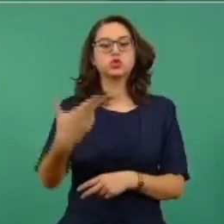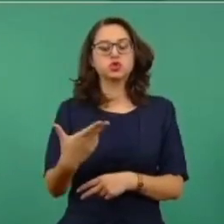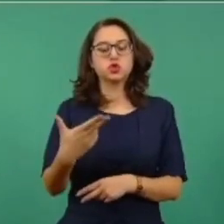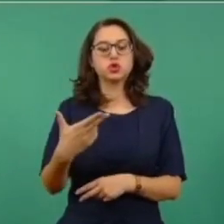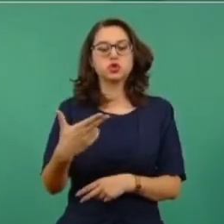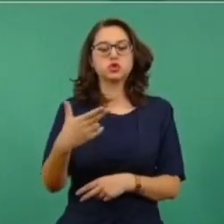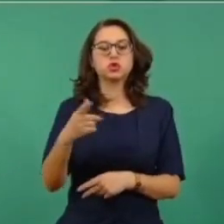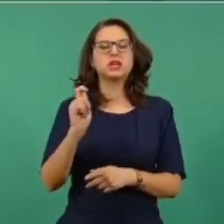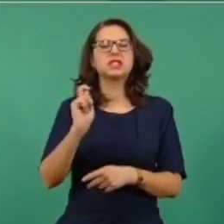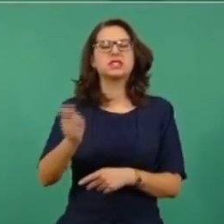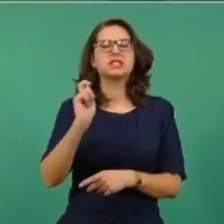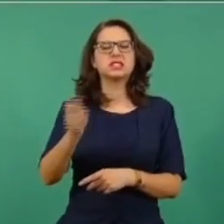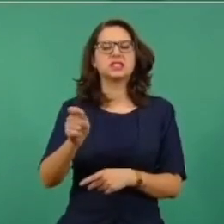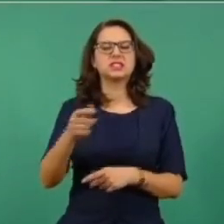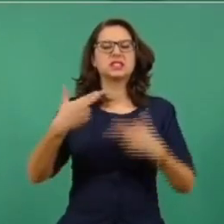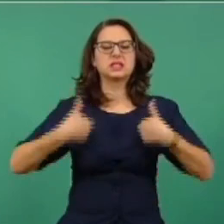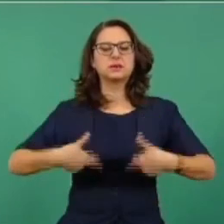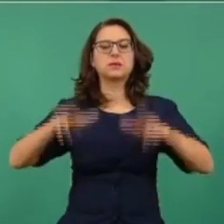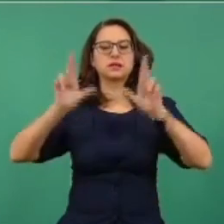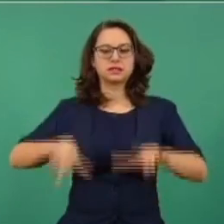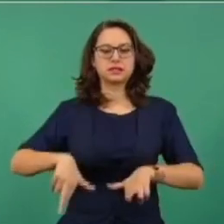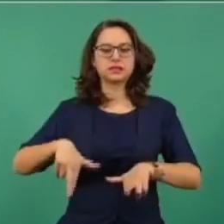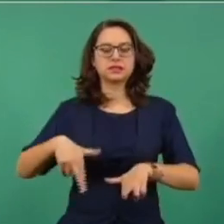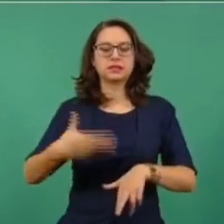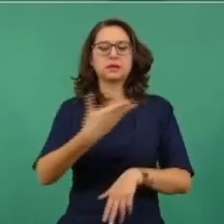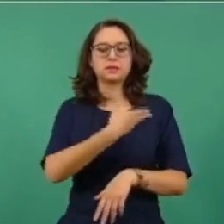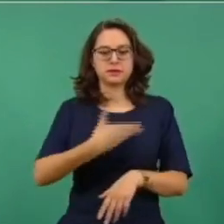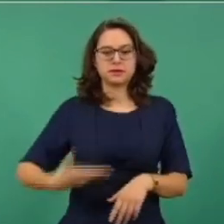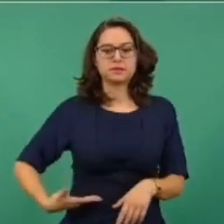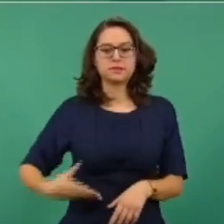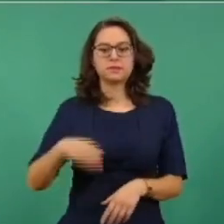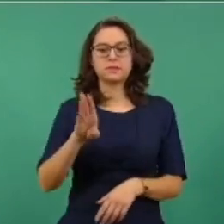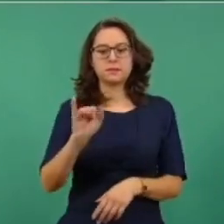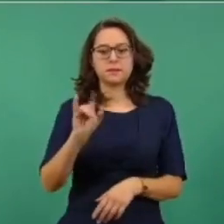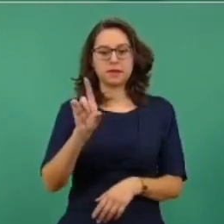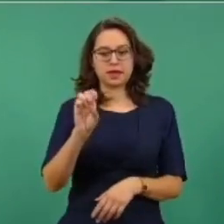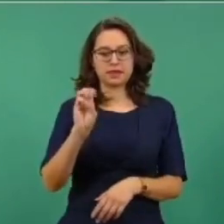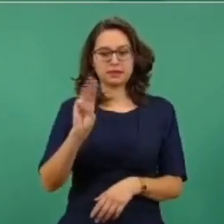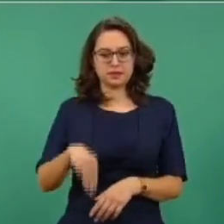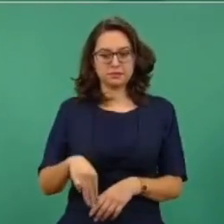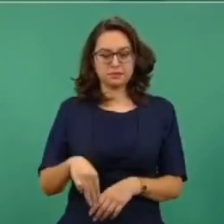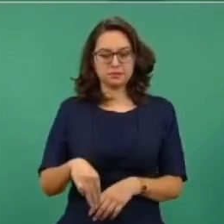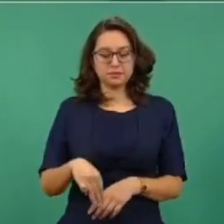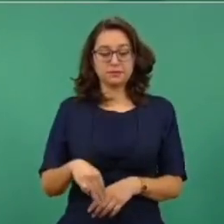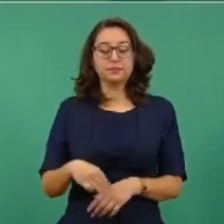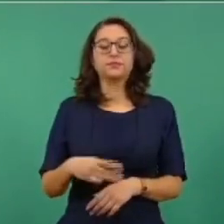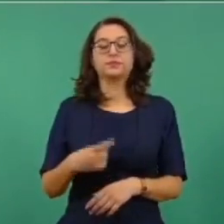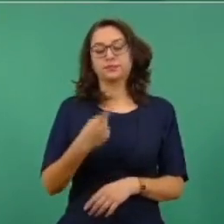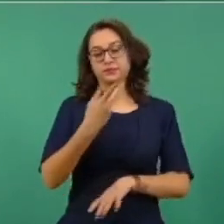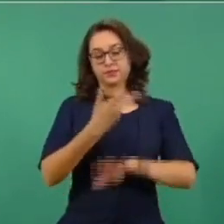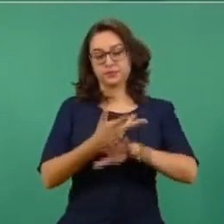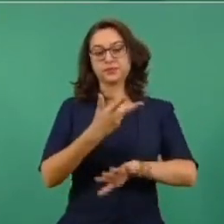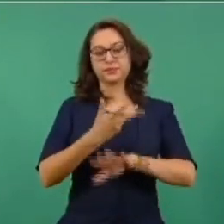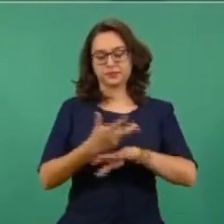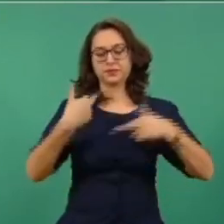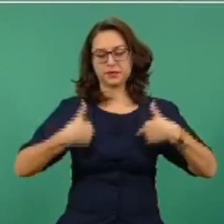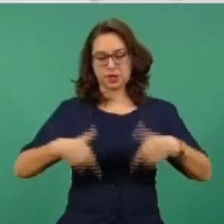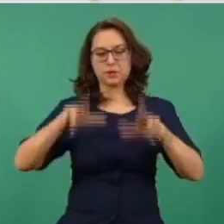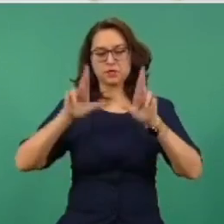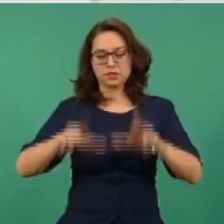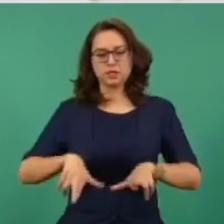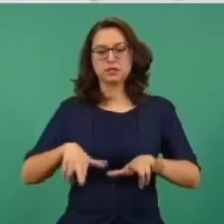Él es enviado presidencial, enviado del presidente Biden de los Estados Unidos